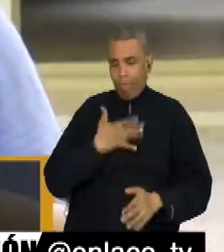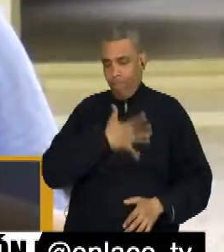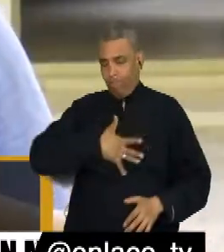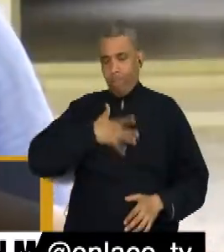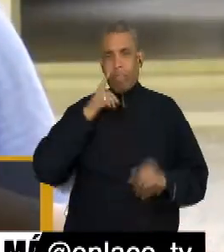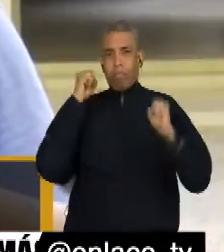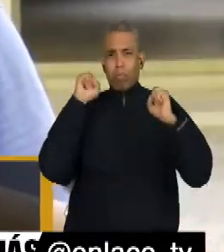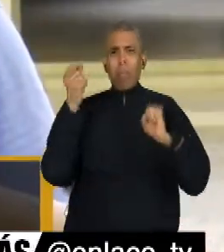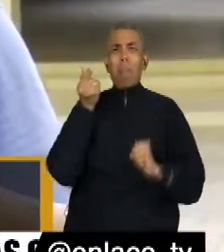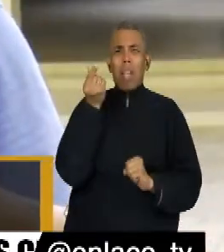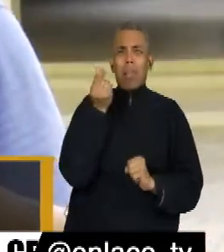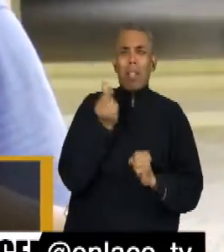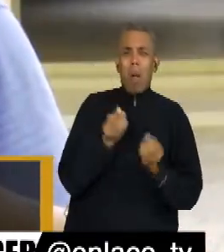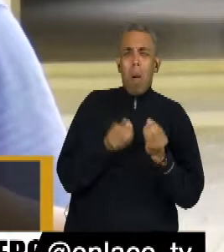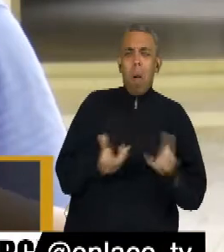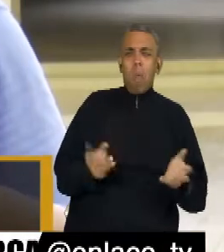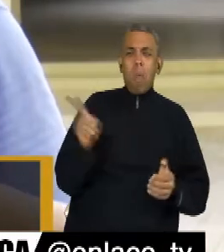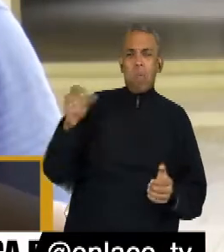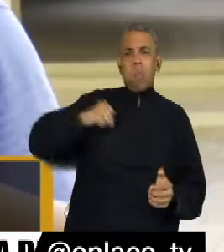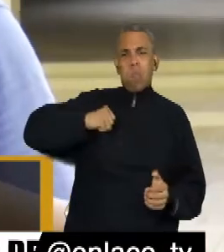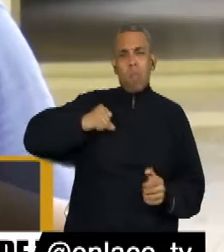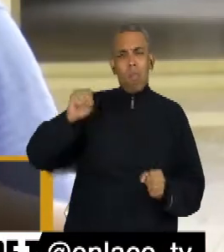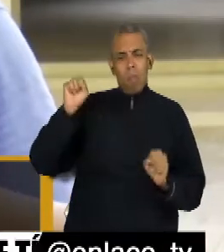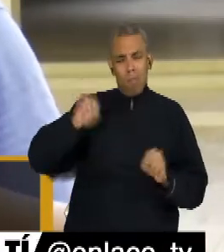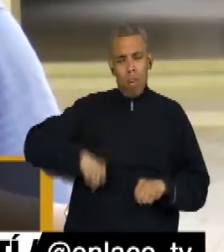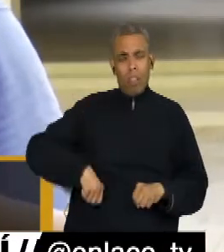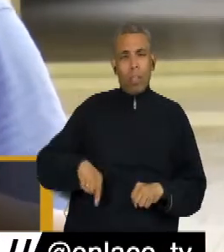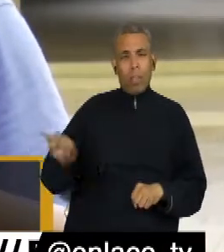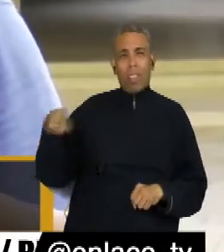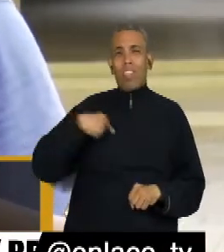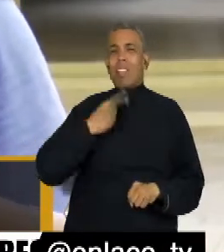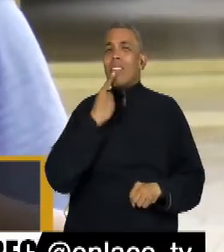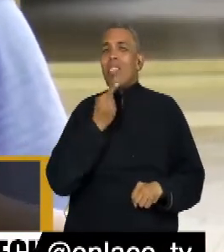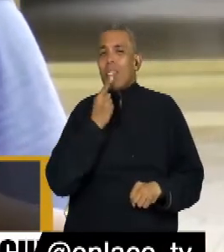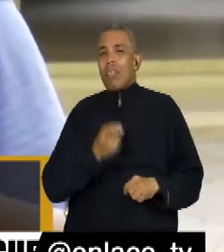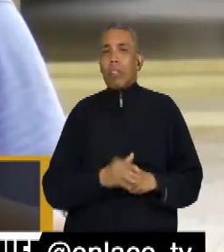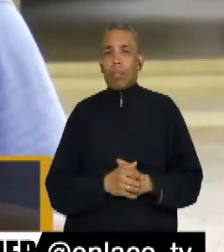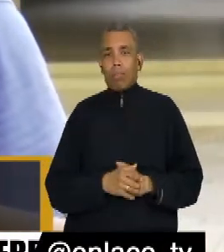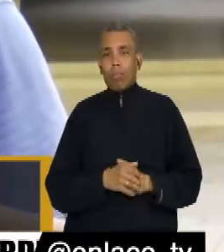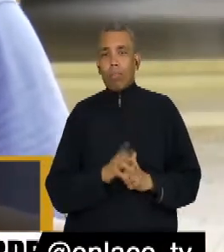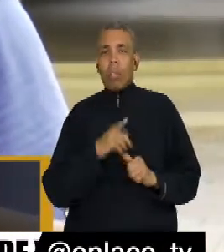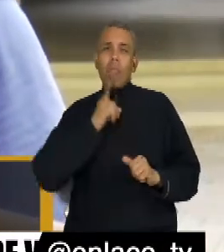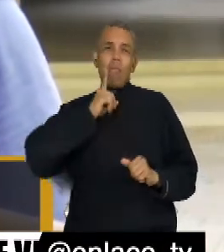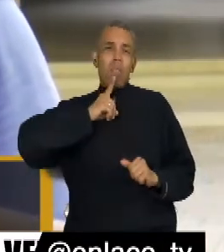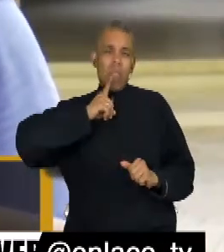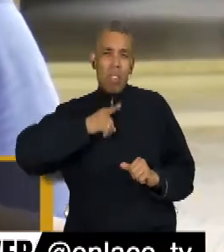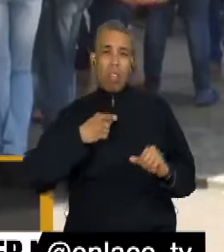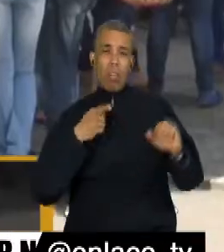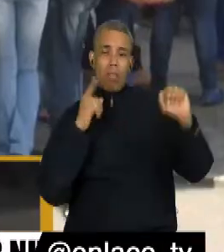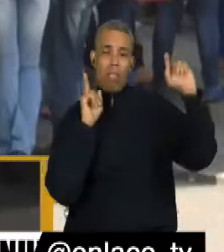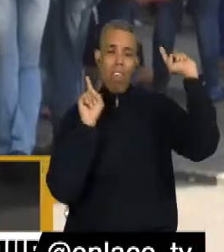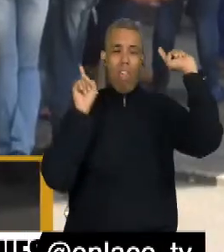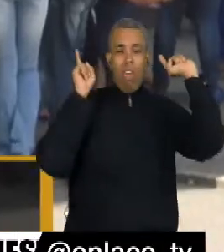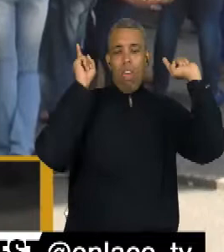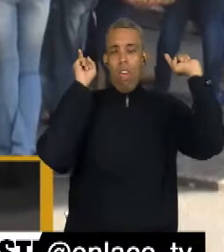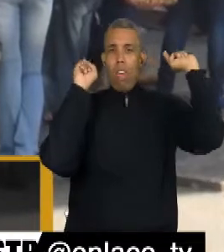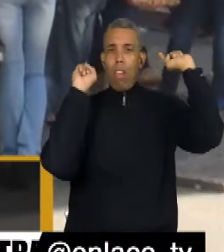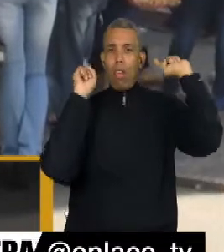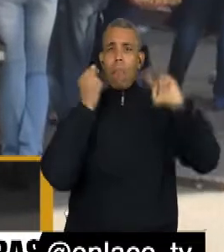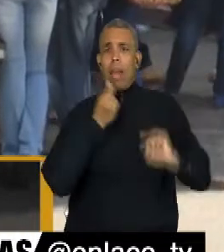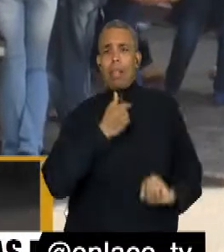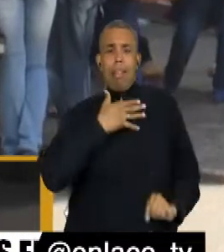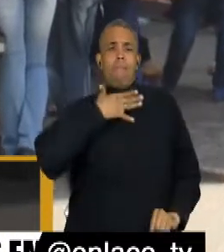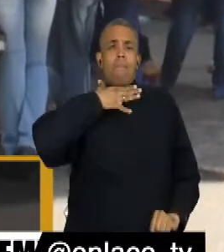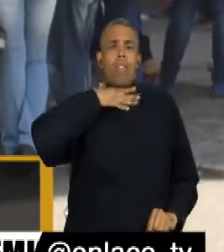recursos sí existen, lo que pasa es que el gobierno insiste en montar una mentira, ¿cierto?, de que el problema es de que no hay plata,